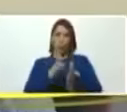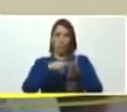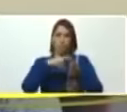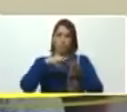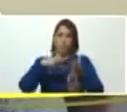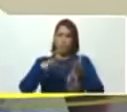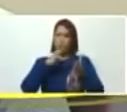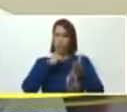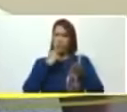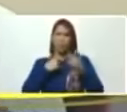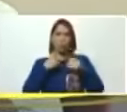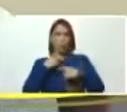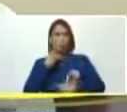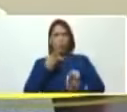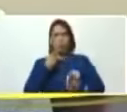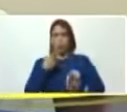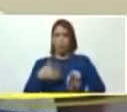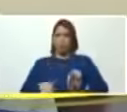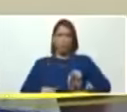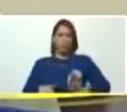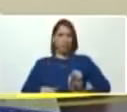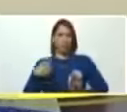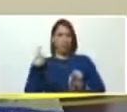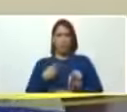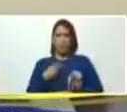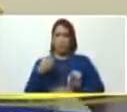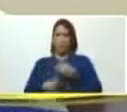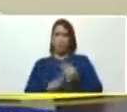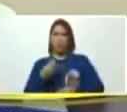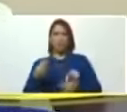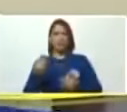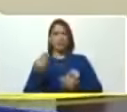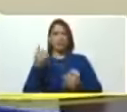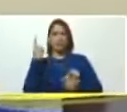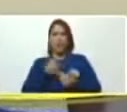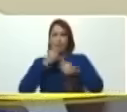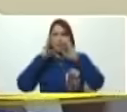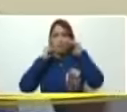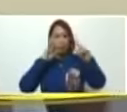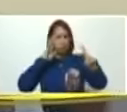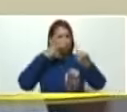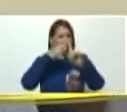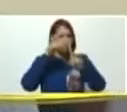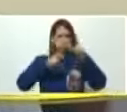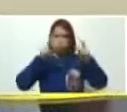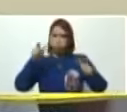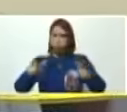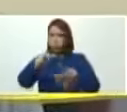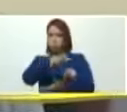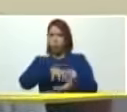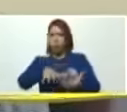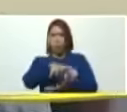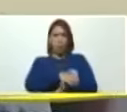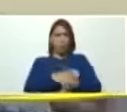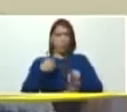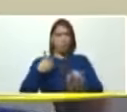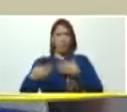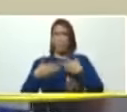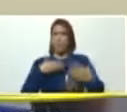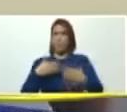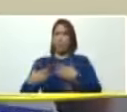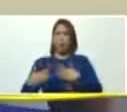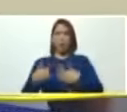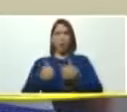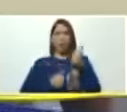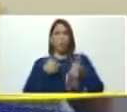tienen color político. Y el esfuerzo que tenemos que hacer tiene que ser para atender los problemas de la gente independientemente de su posición política. Y cuente